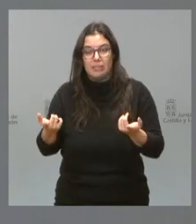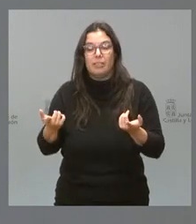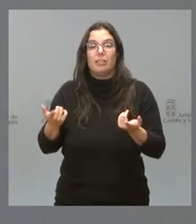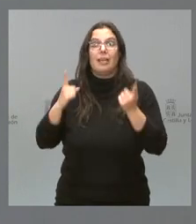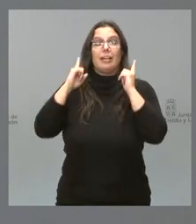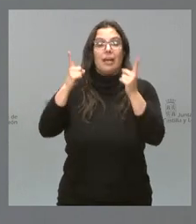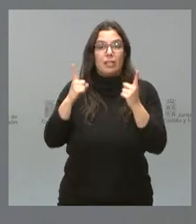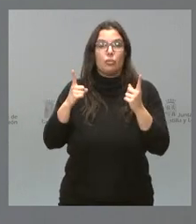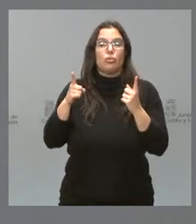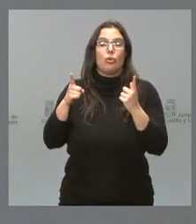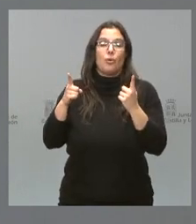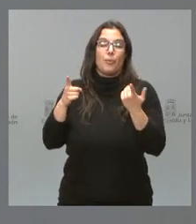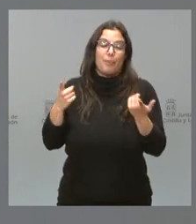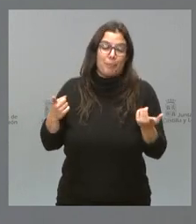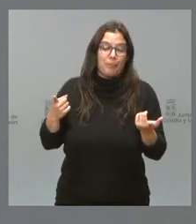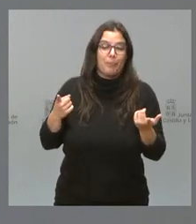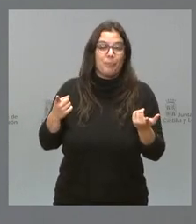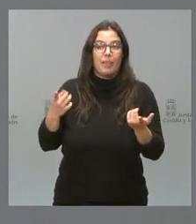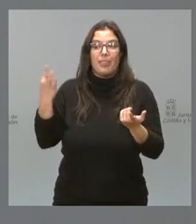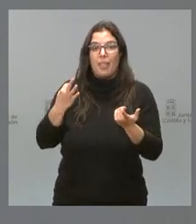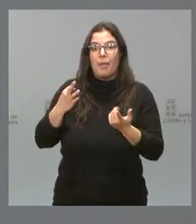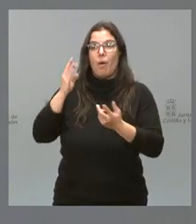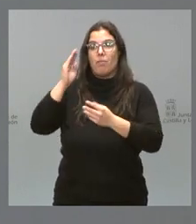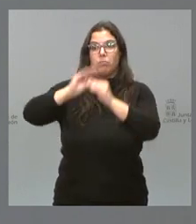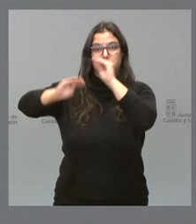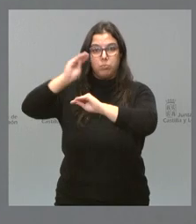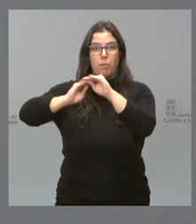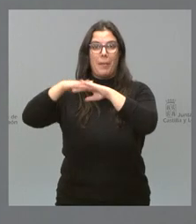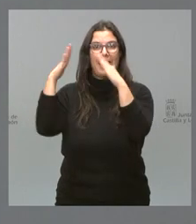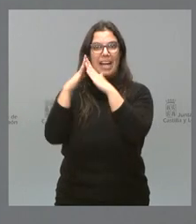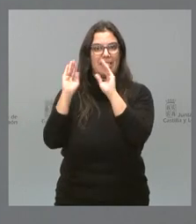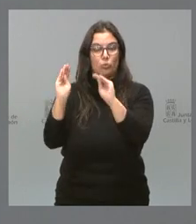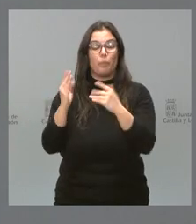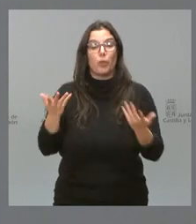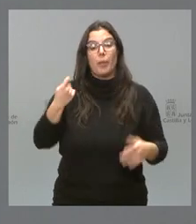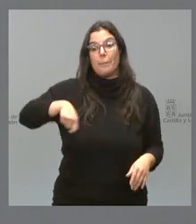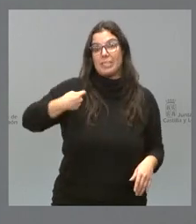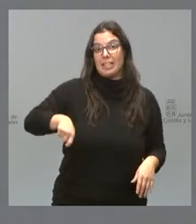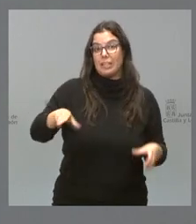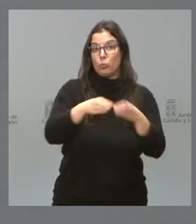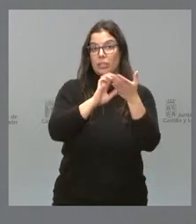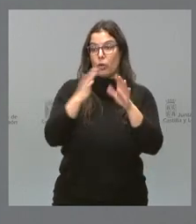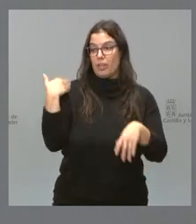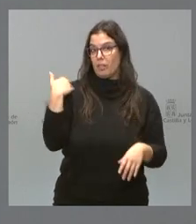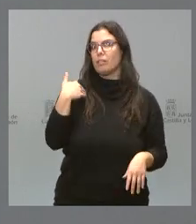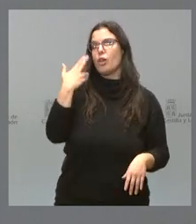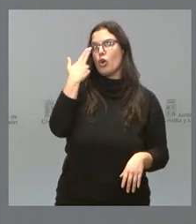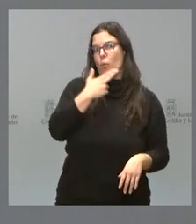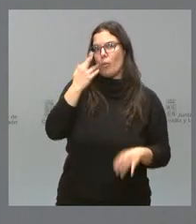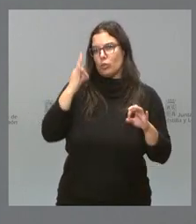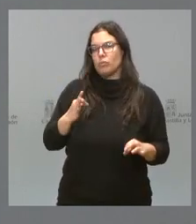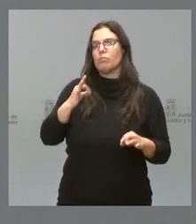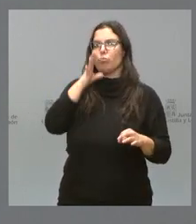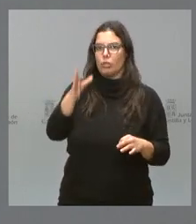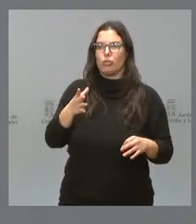de actuaciones de reparación de daños la vivienda aquí el presidente de la junta comprometió esta reparación de daños y estamos dando